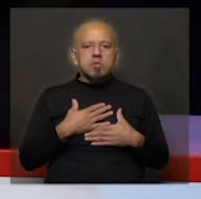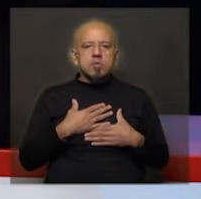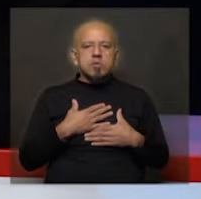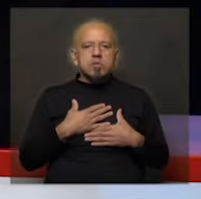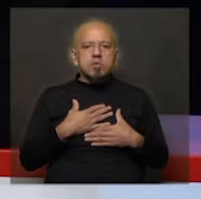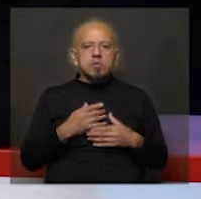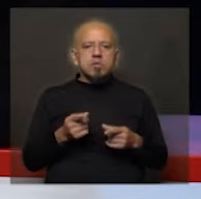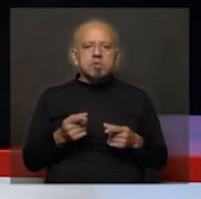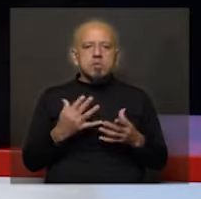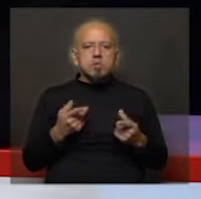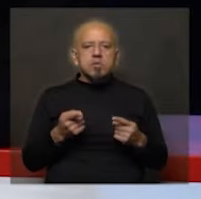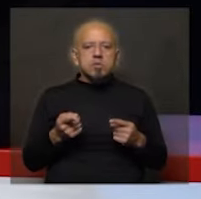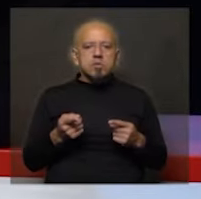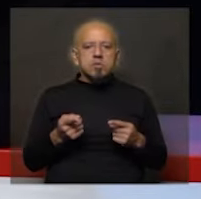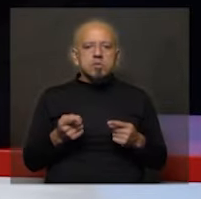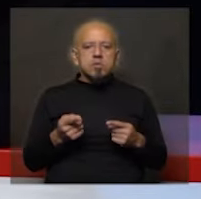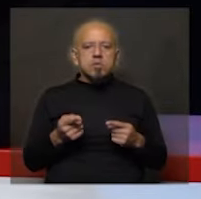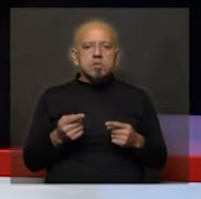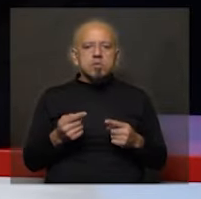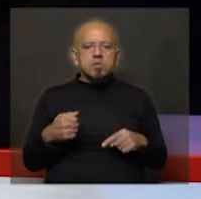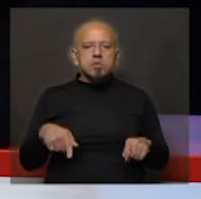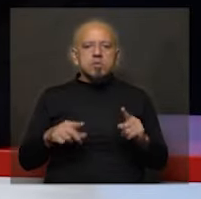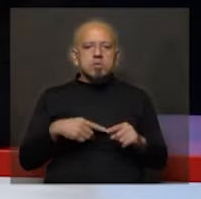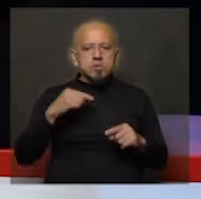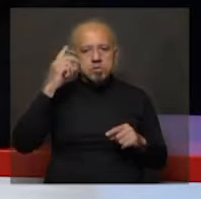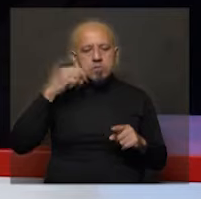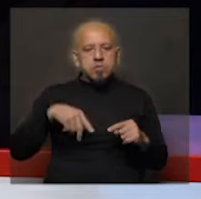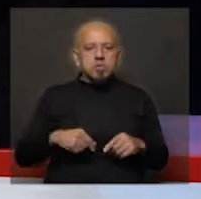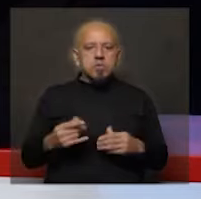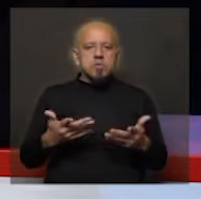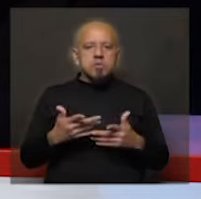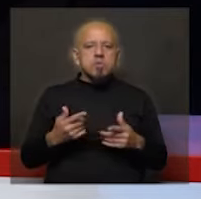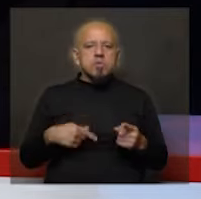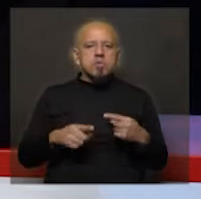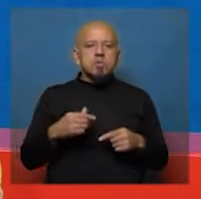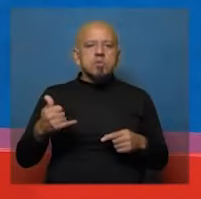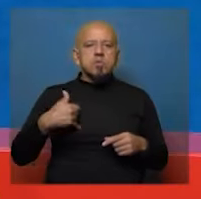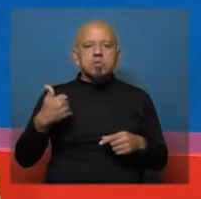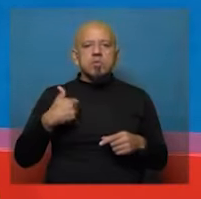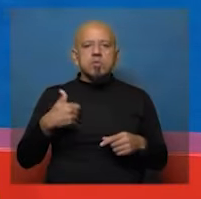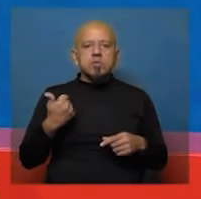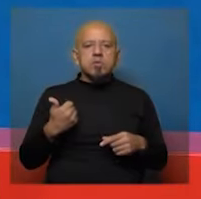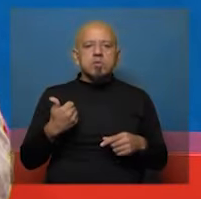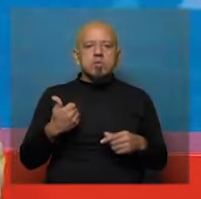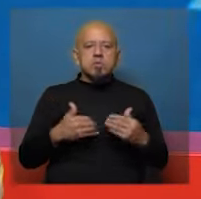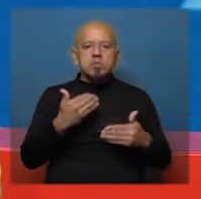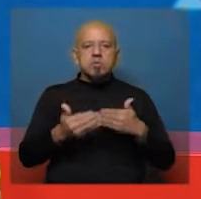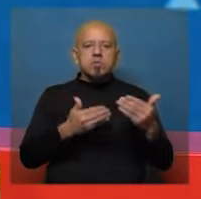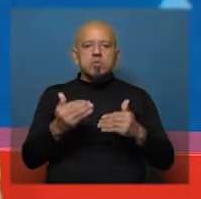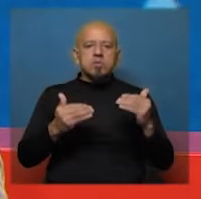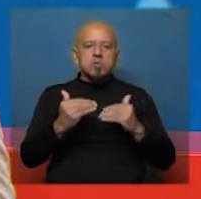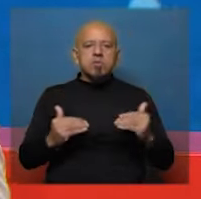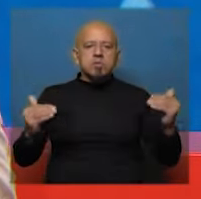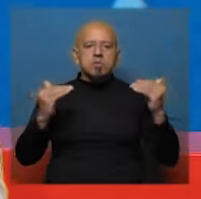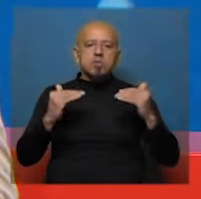mala y no las últimas encuestas de opinión que han circulado ahora sobre Qué piensan los jóvenes sobre el avance de la igualdad de